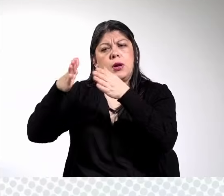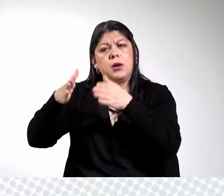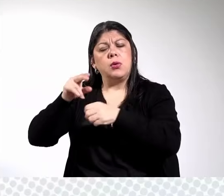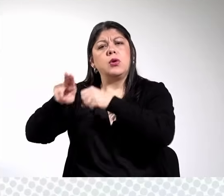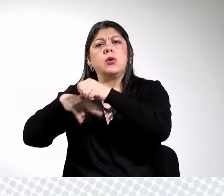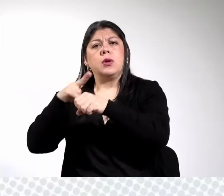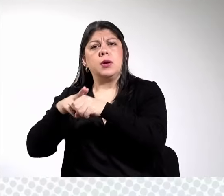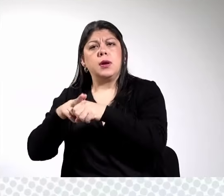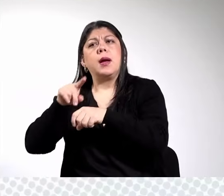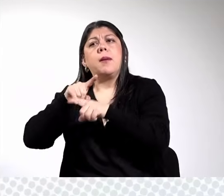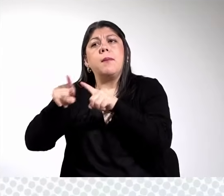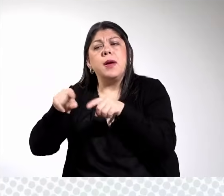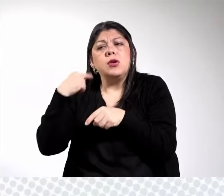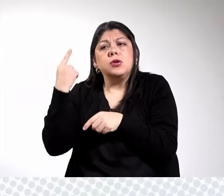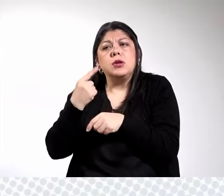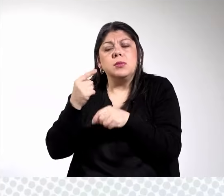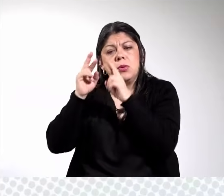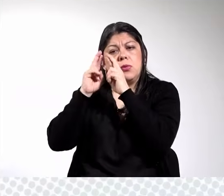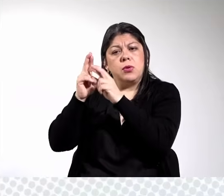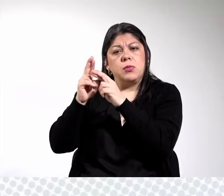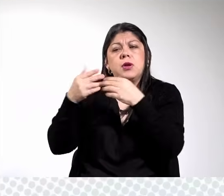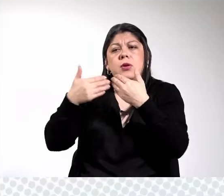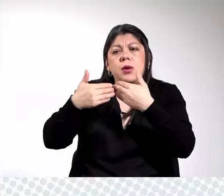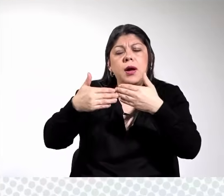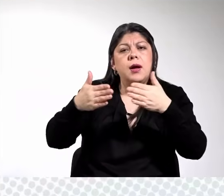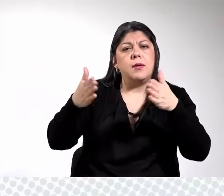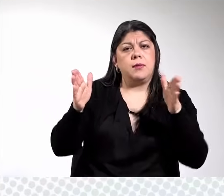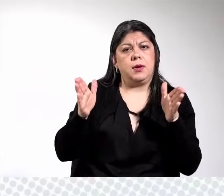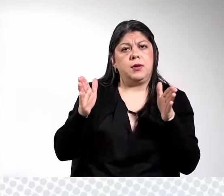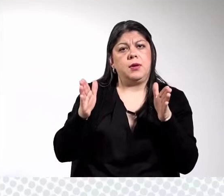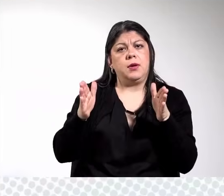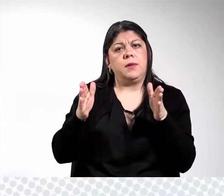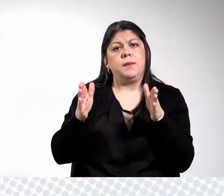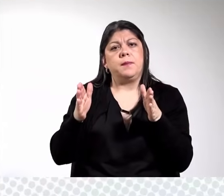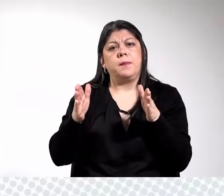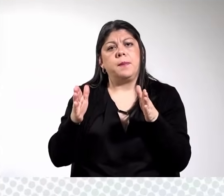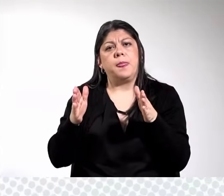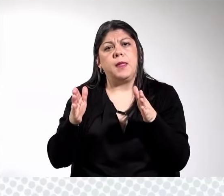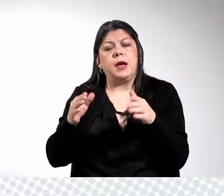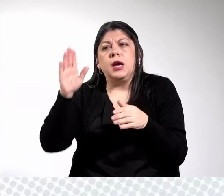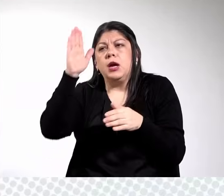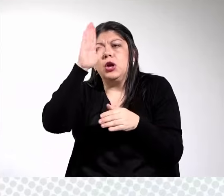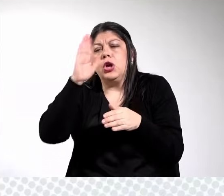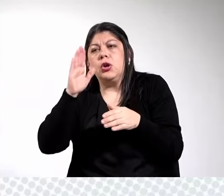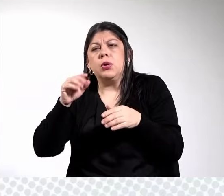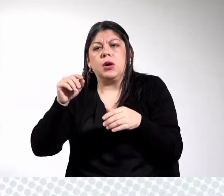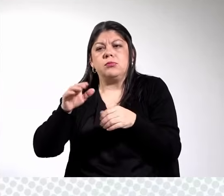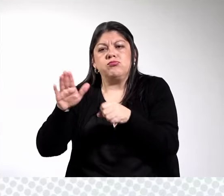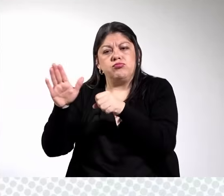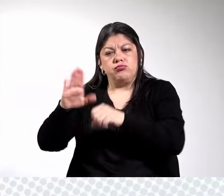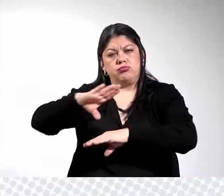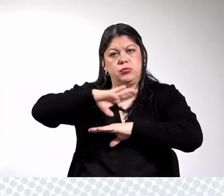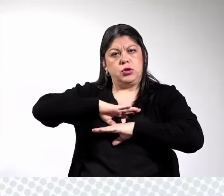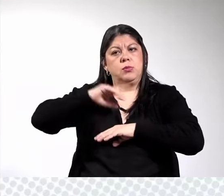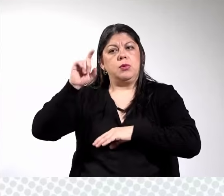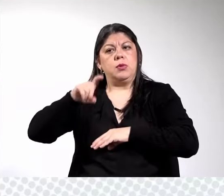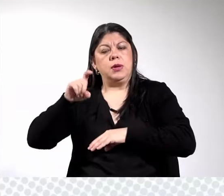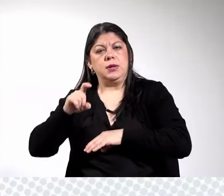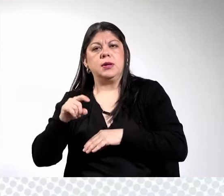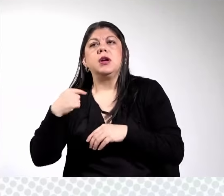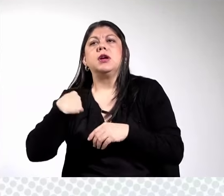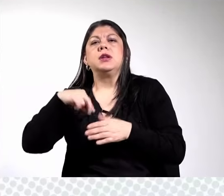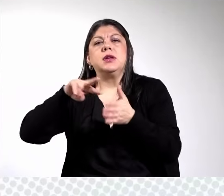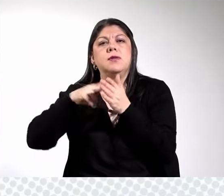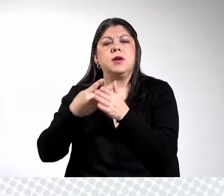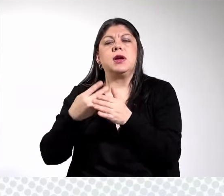nacional, sin dejar de lado que Costa Rica es un país abierto y que no suplimos la necesidad porque así fue creada. Es decir,